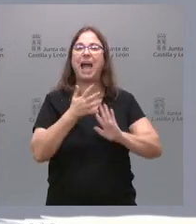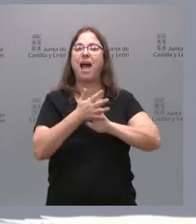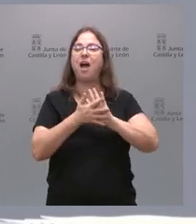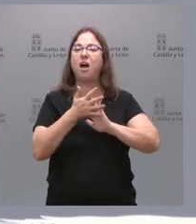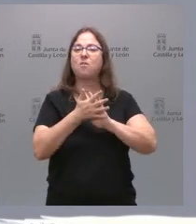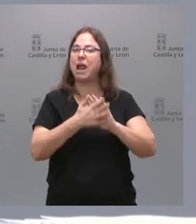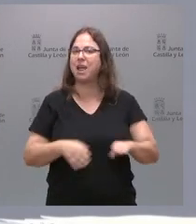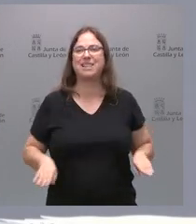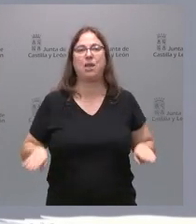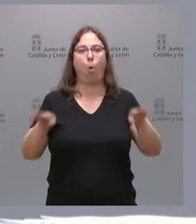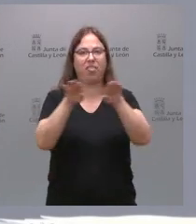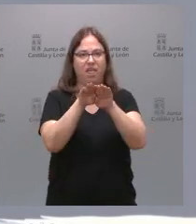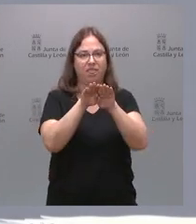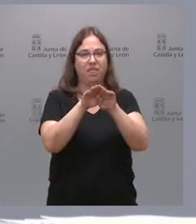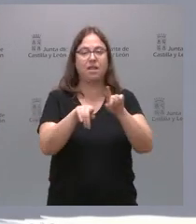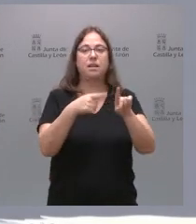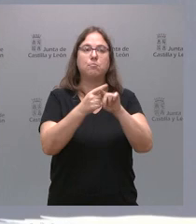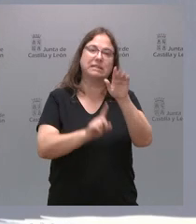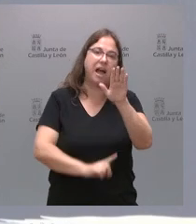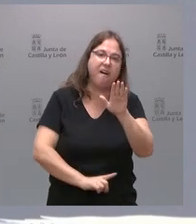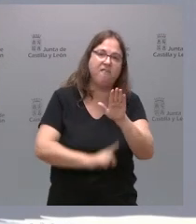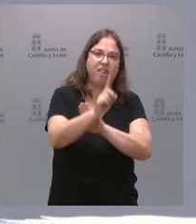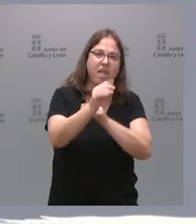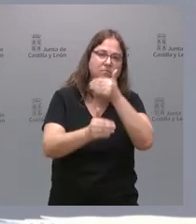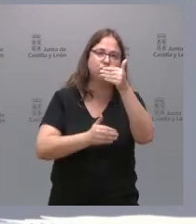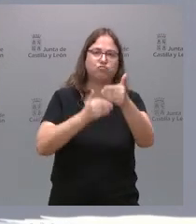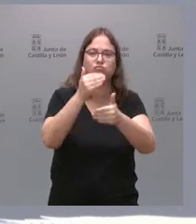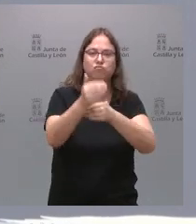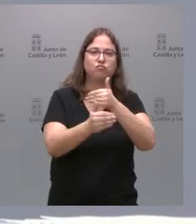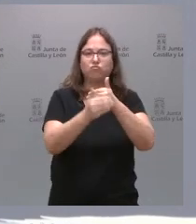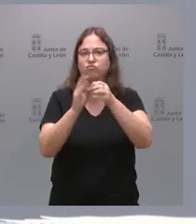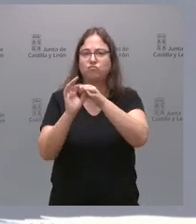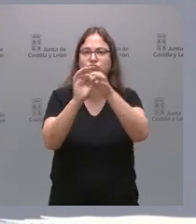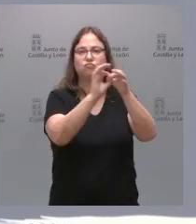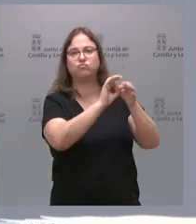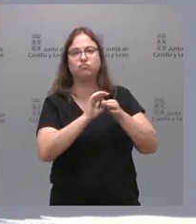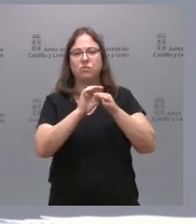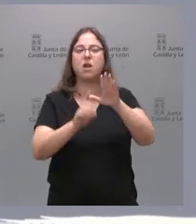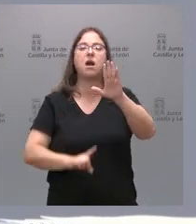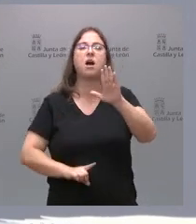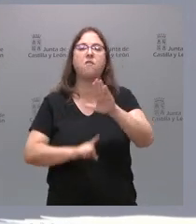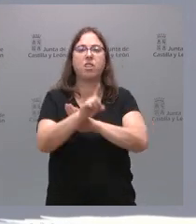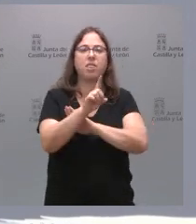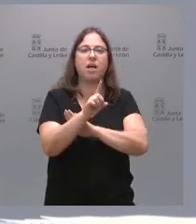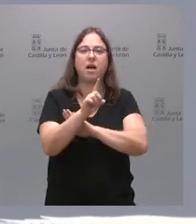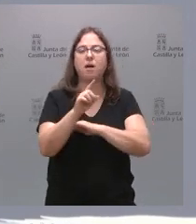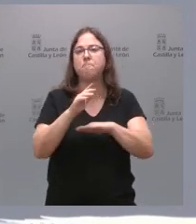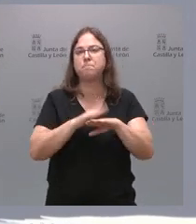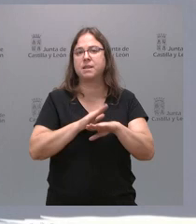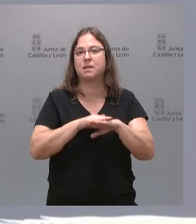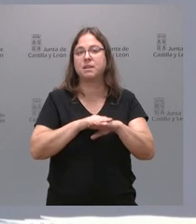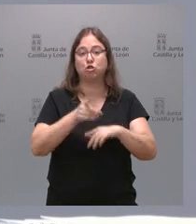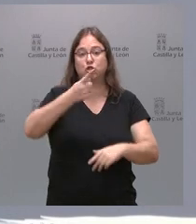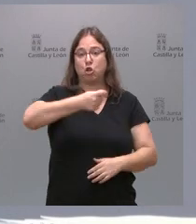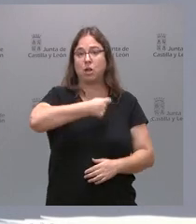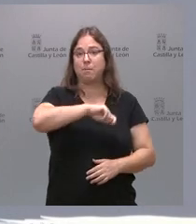de igualdad y de avanzar hacia la Concordia avanzar hacia que